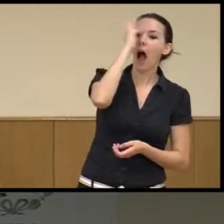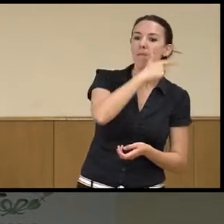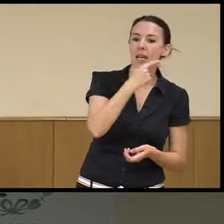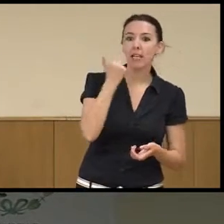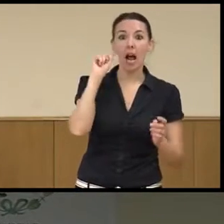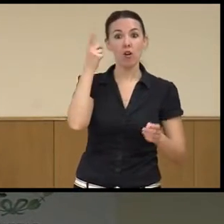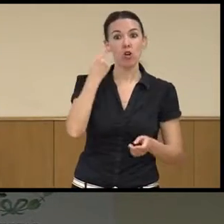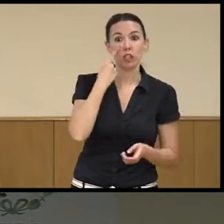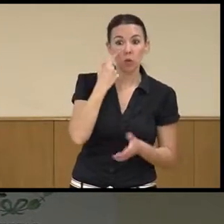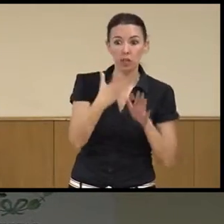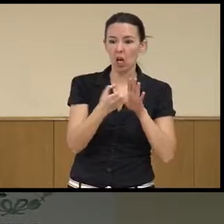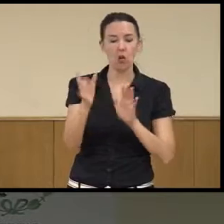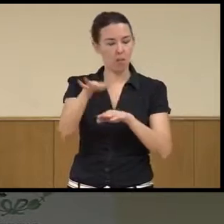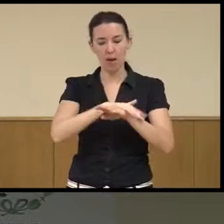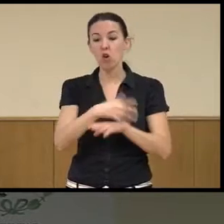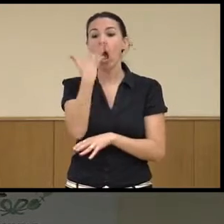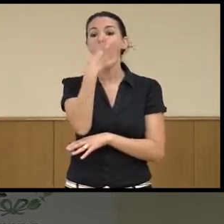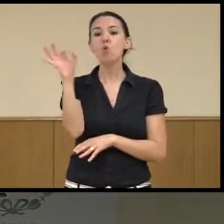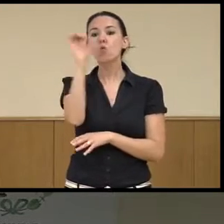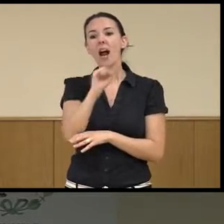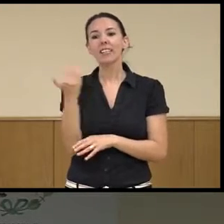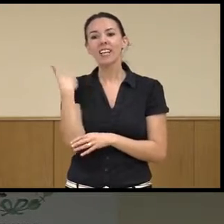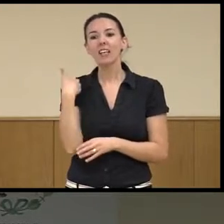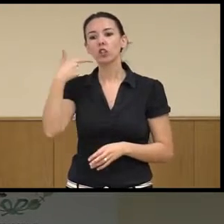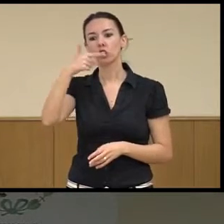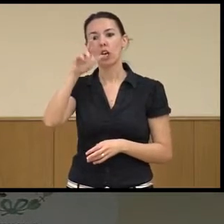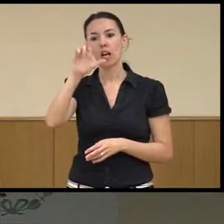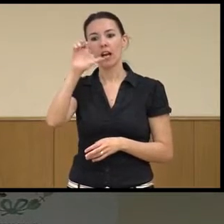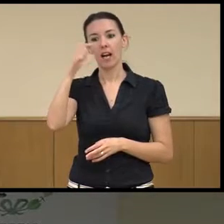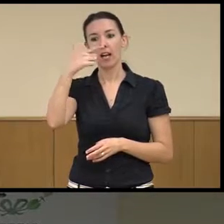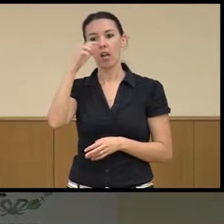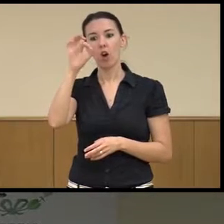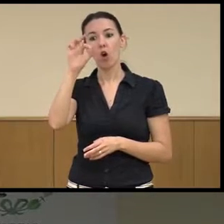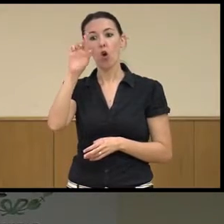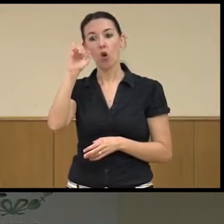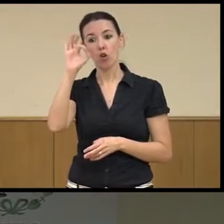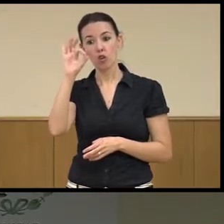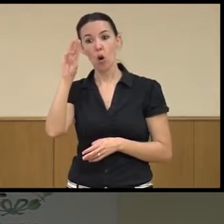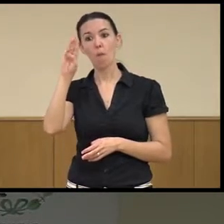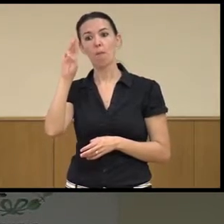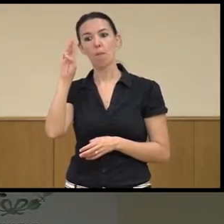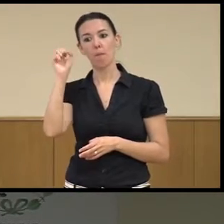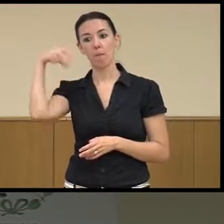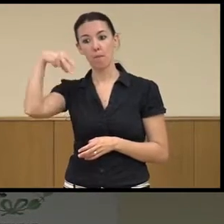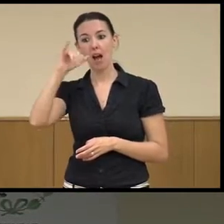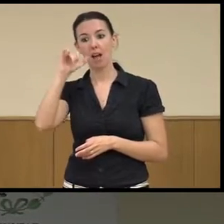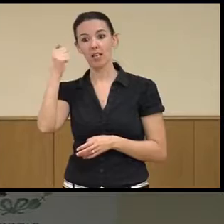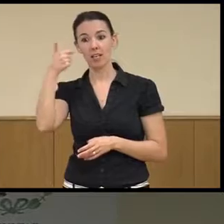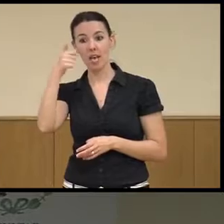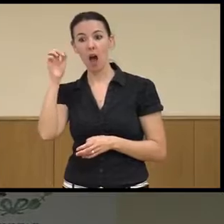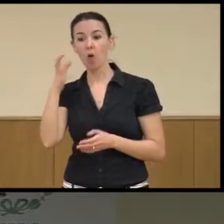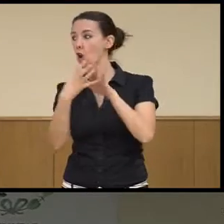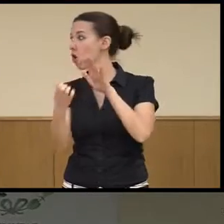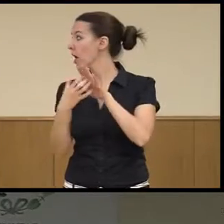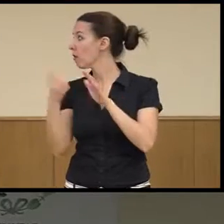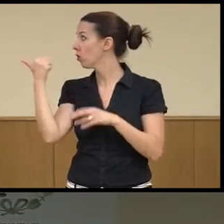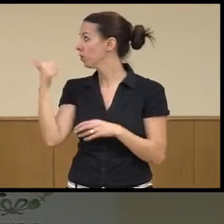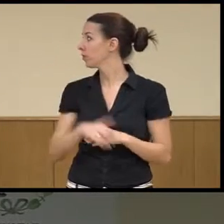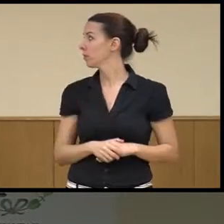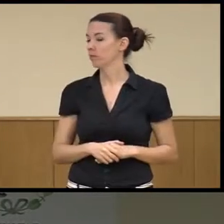grabado, hace 40 años Gregorio Paniagua lo grabó. Con ello quiero terminar precisamente mi intervención.